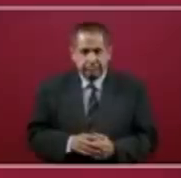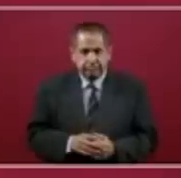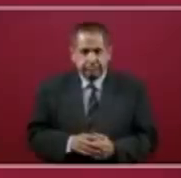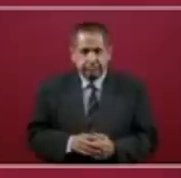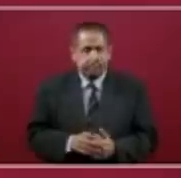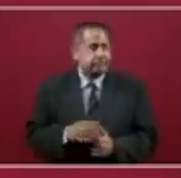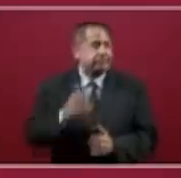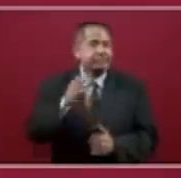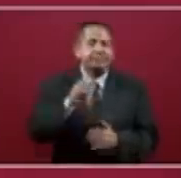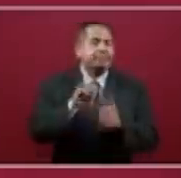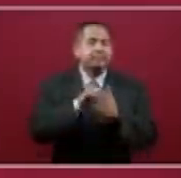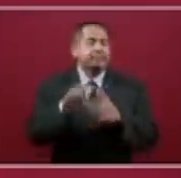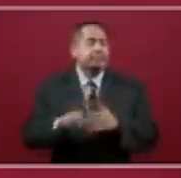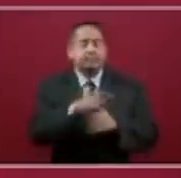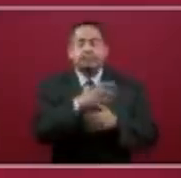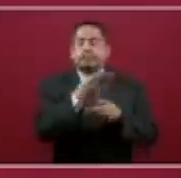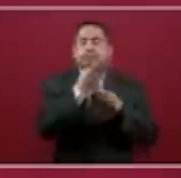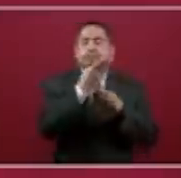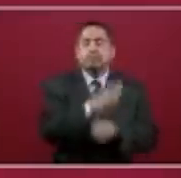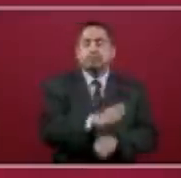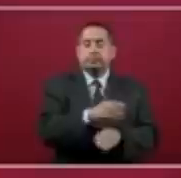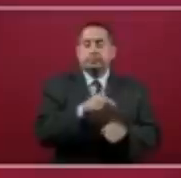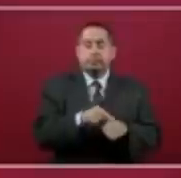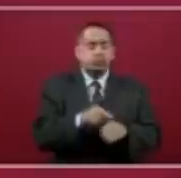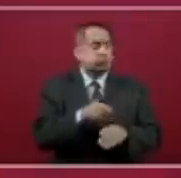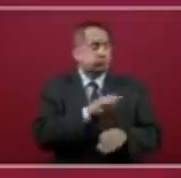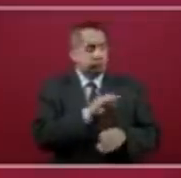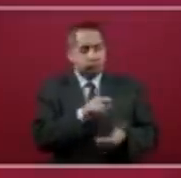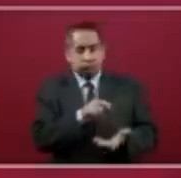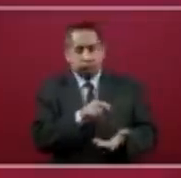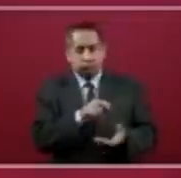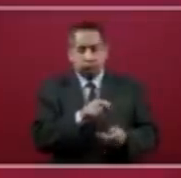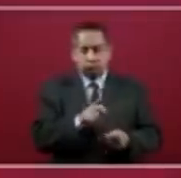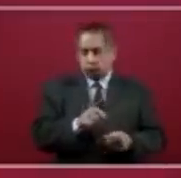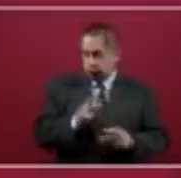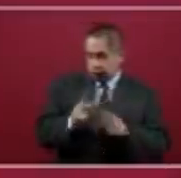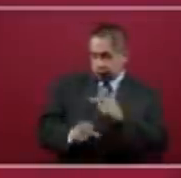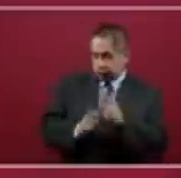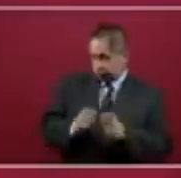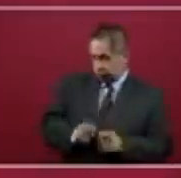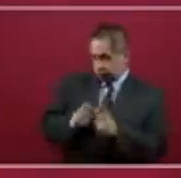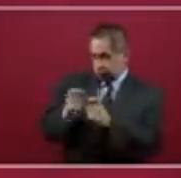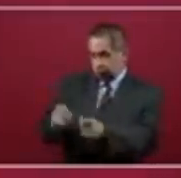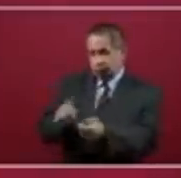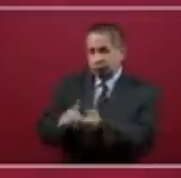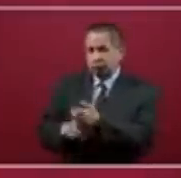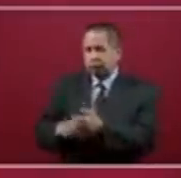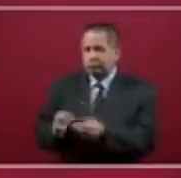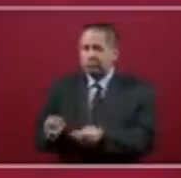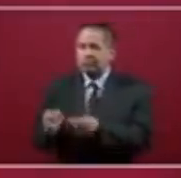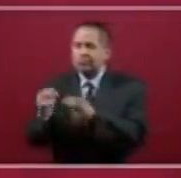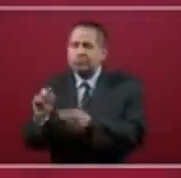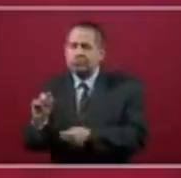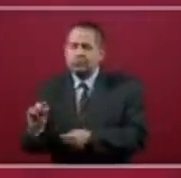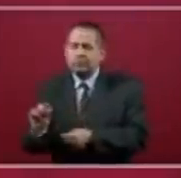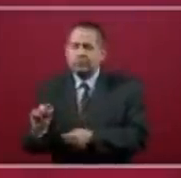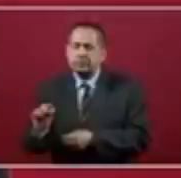un banco le entregaba crédito a un pequeño productor,